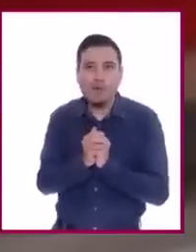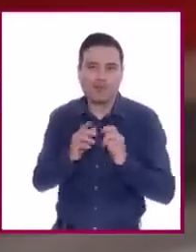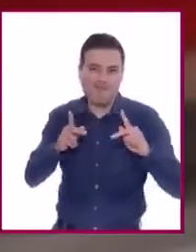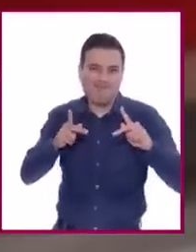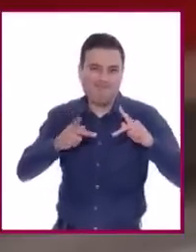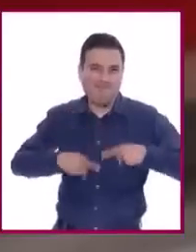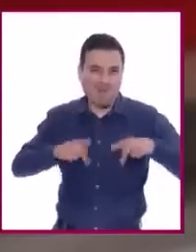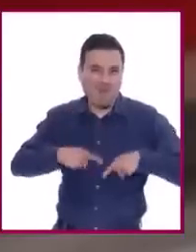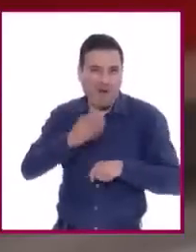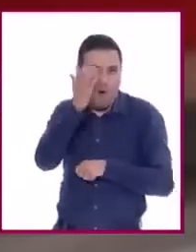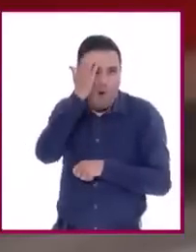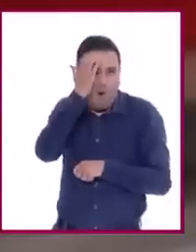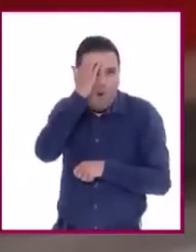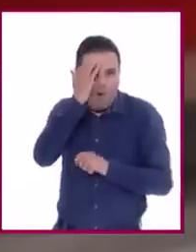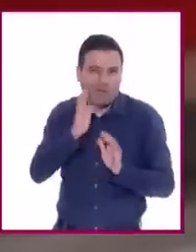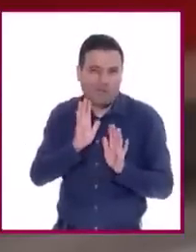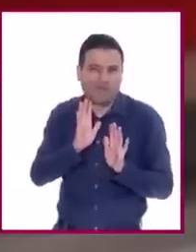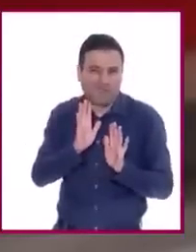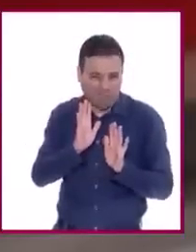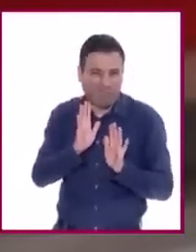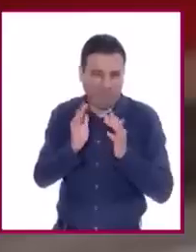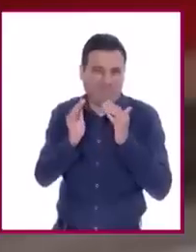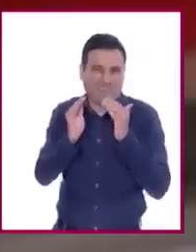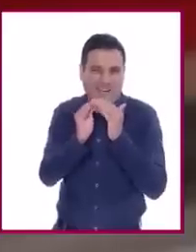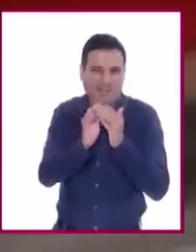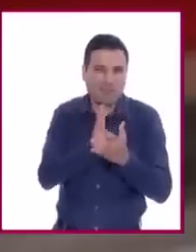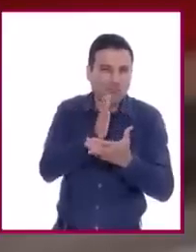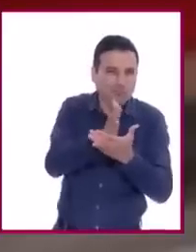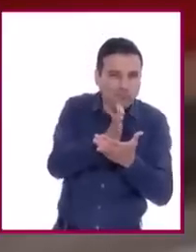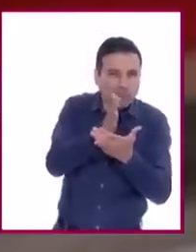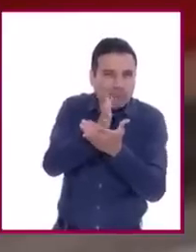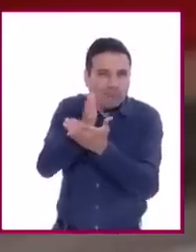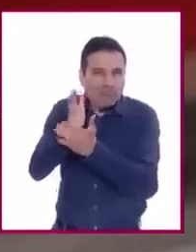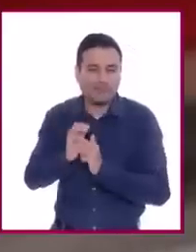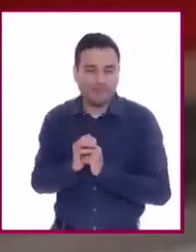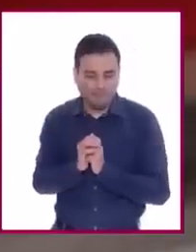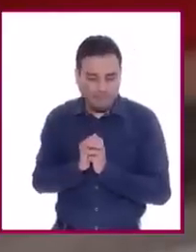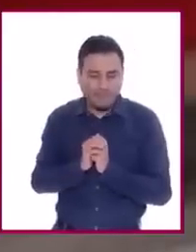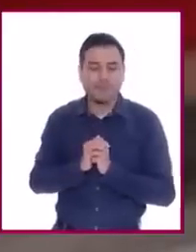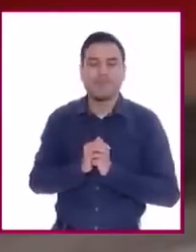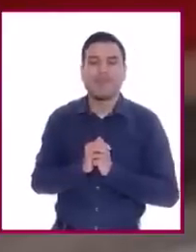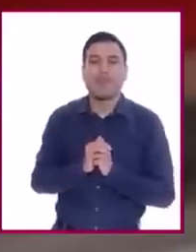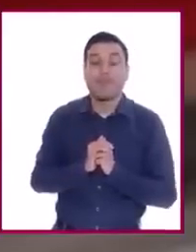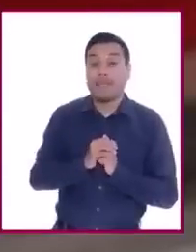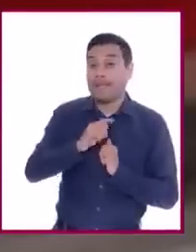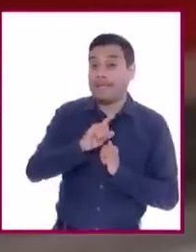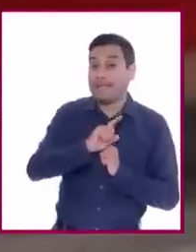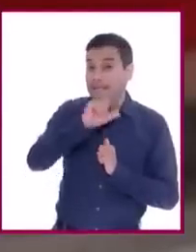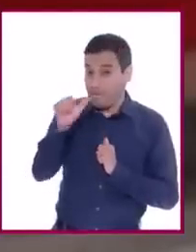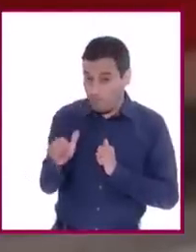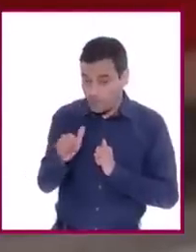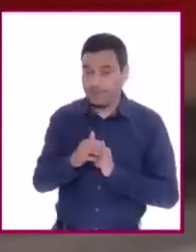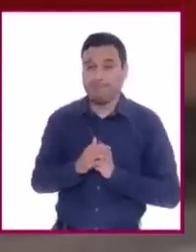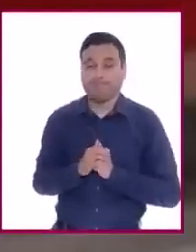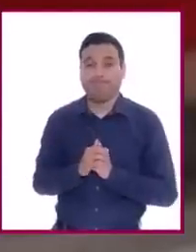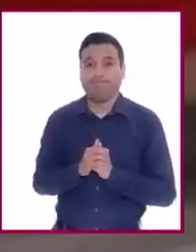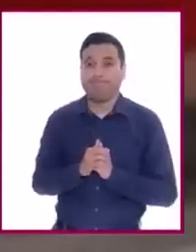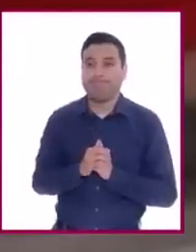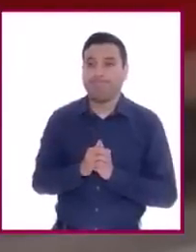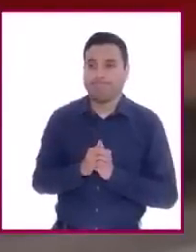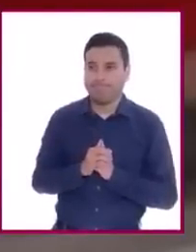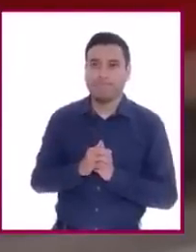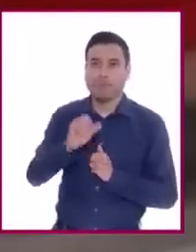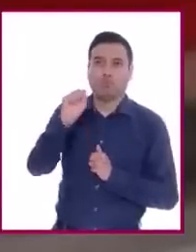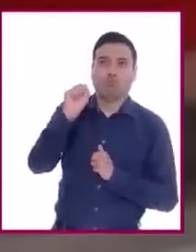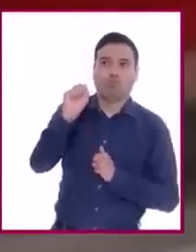de ahí del del pueblo de la comunidad donde ellos este estén radicando y poder llevar precisamente estas